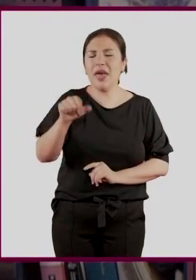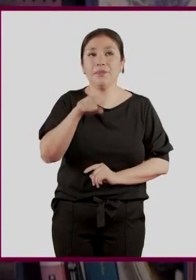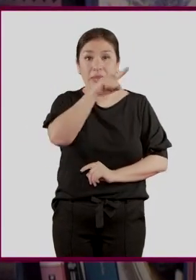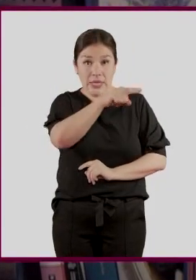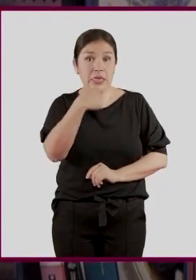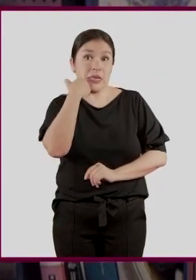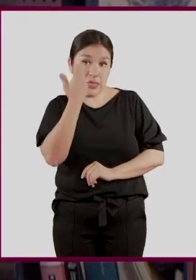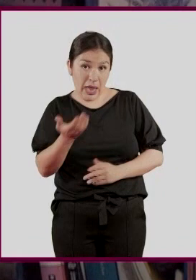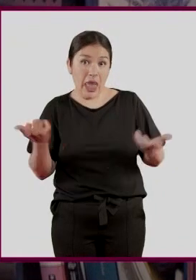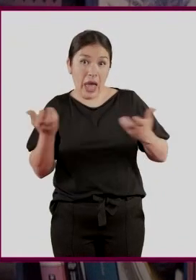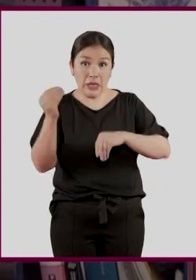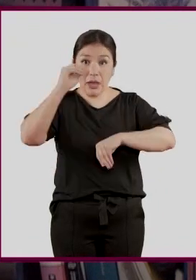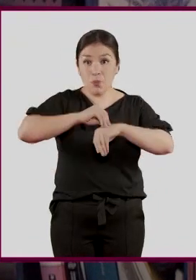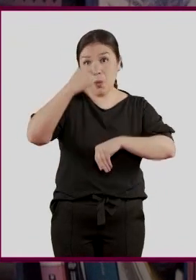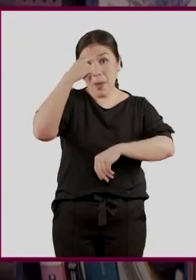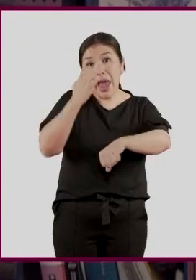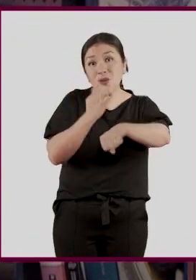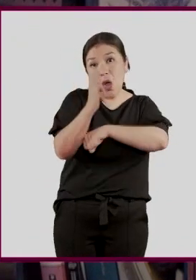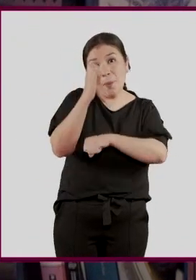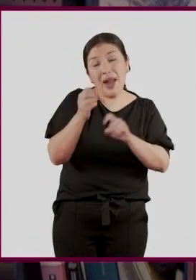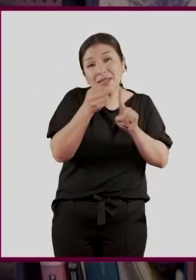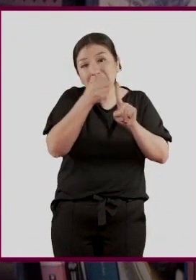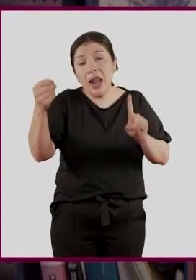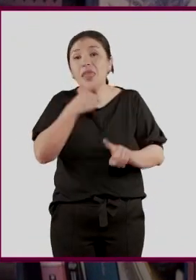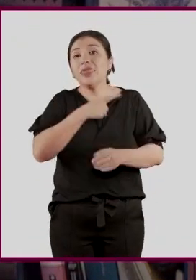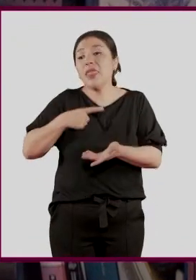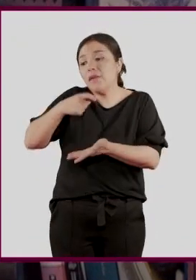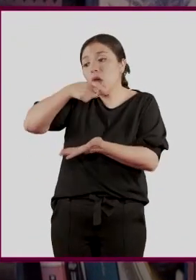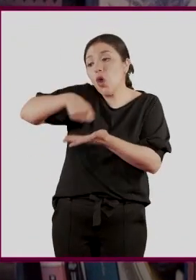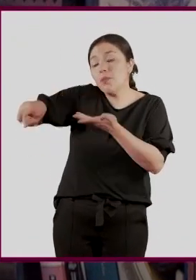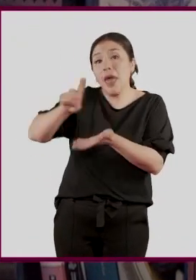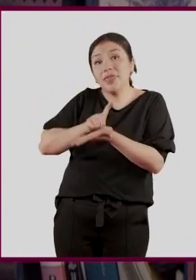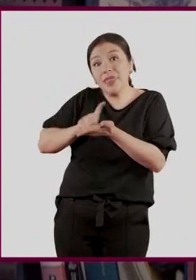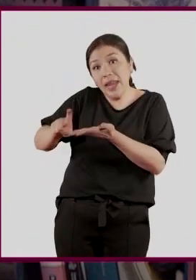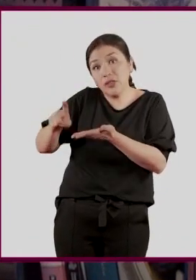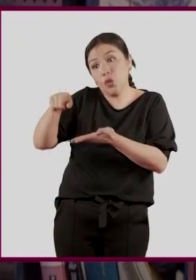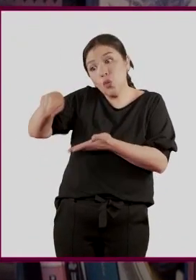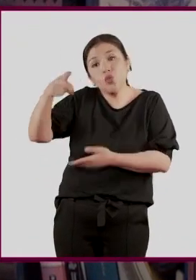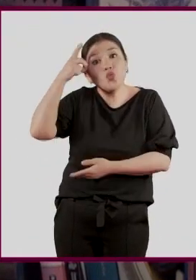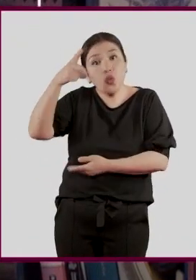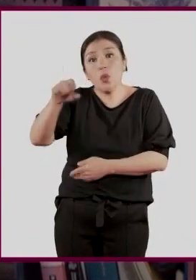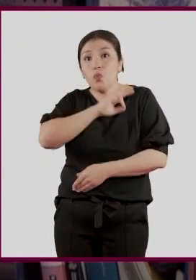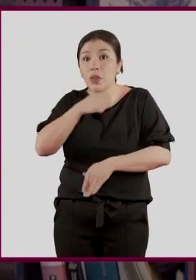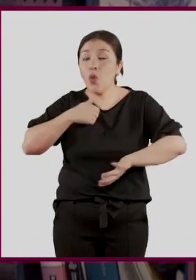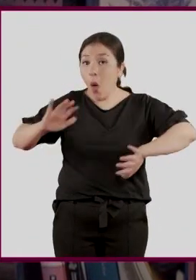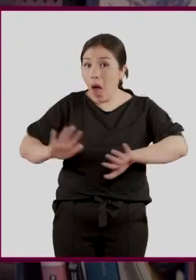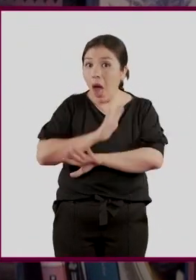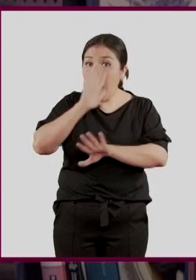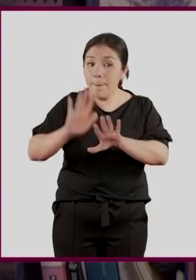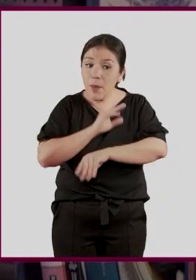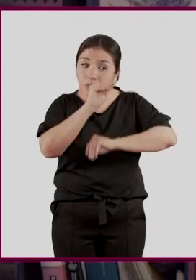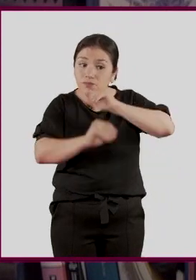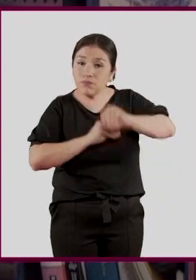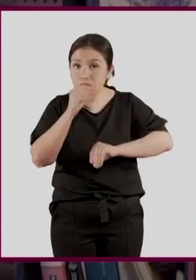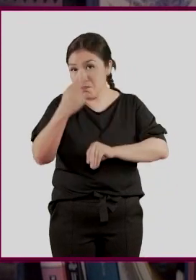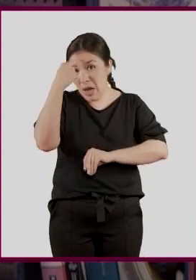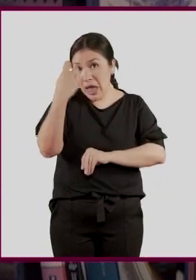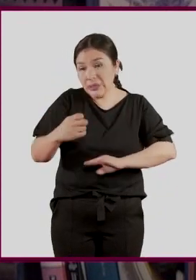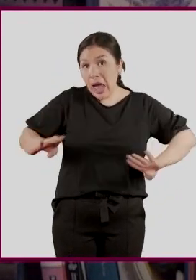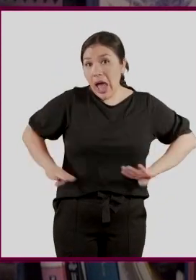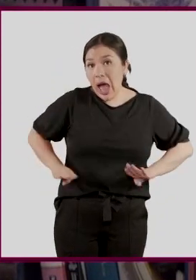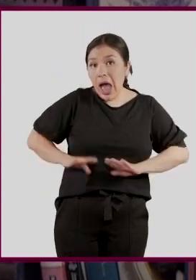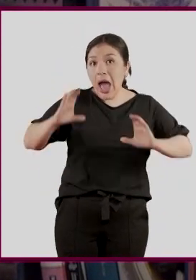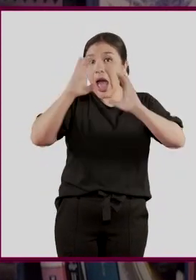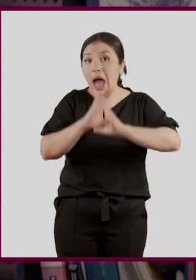la canción en un comercial, tiene que comprarle a Juan el derecho patrimonial de modificación y sincronización de la canción en